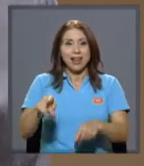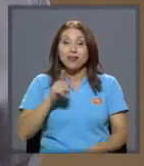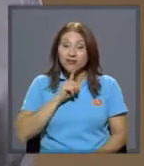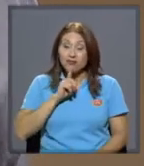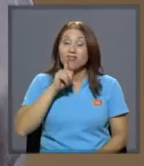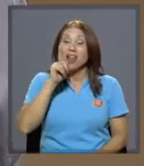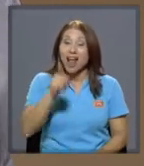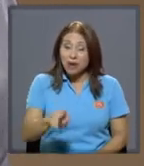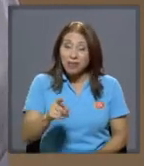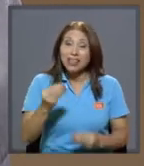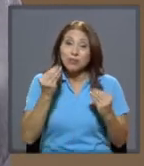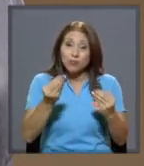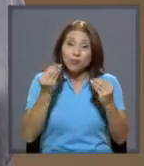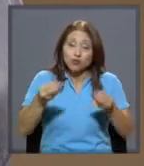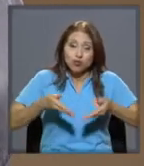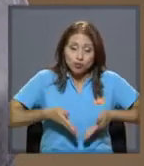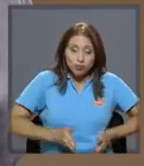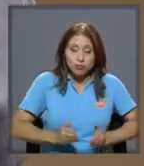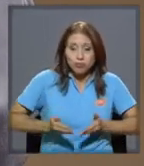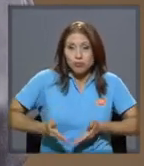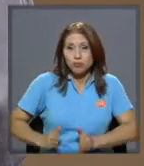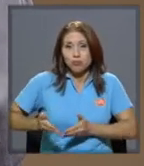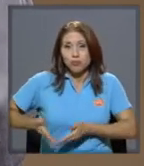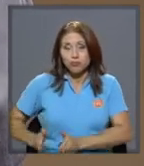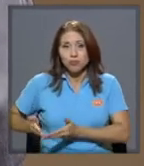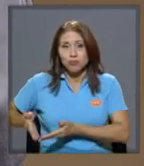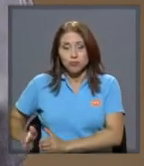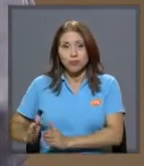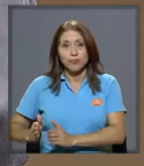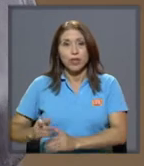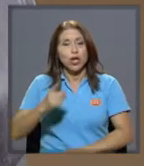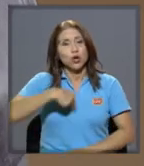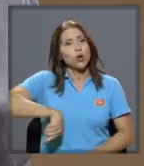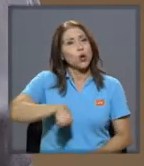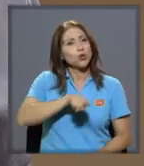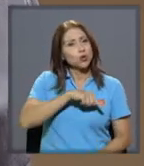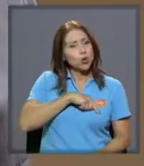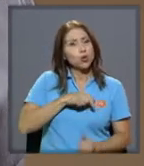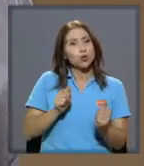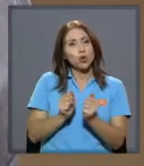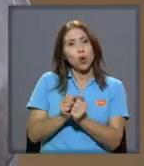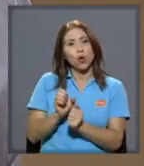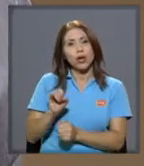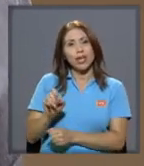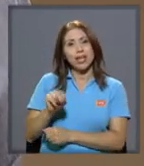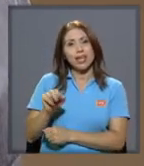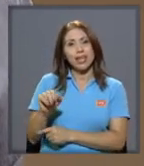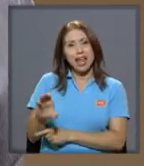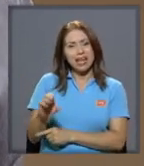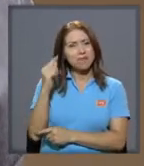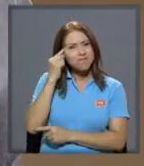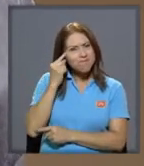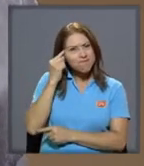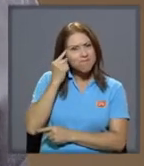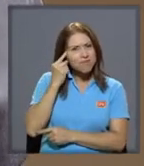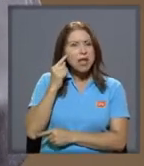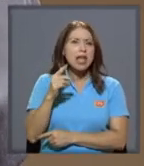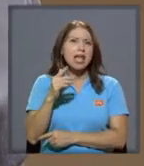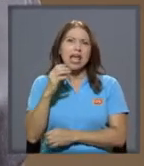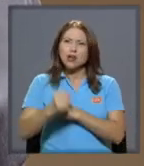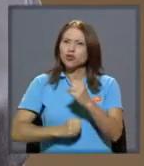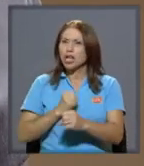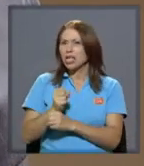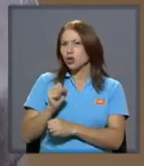alta tasa de fecundidad. Nosotros hemos estimado junto con el INEC que alrededor de los 50